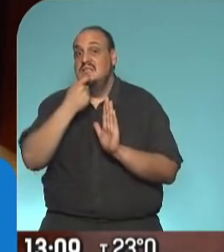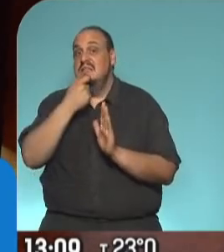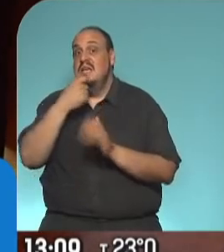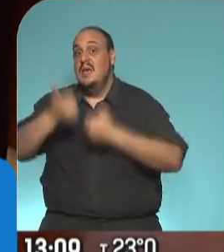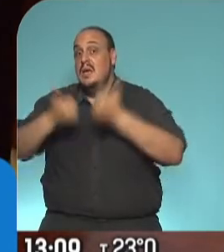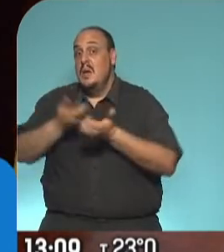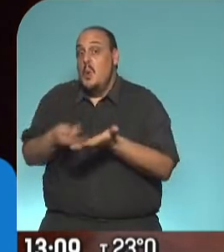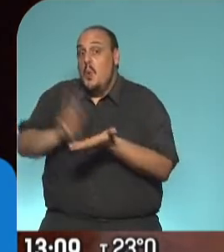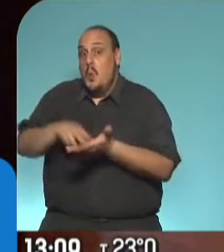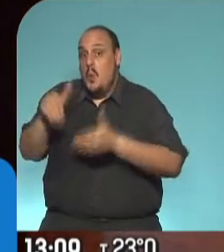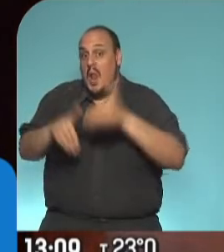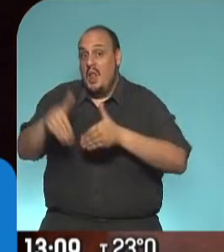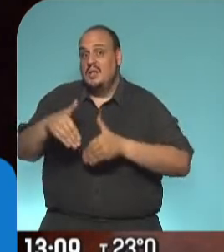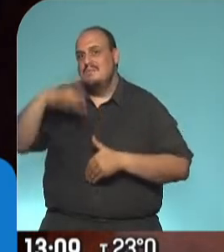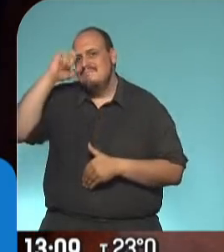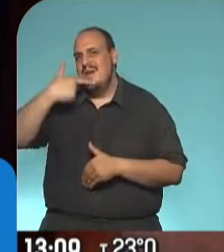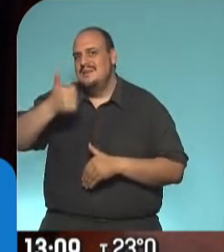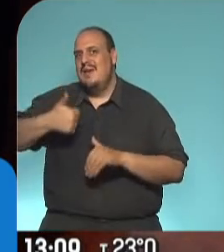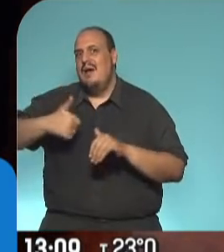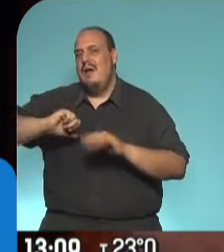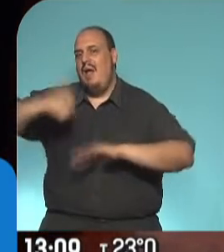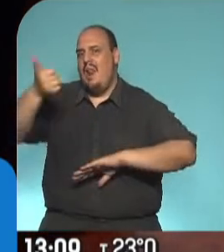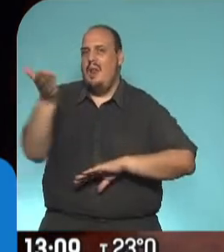en el balotaje es Mesa. Es decir, la forma que tiene